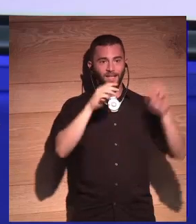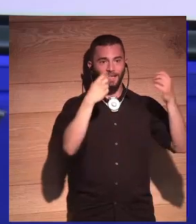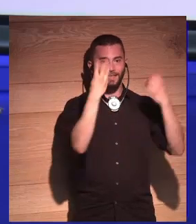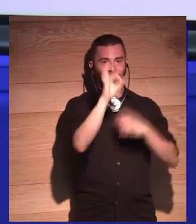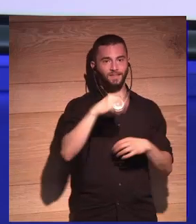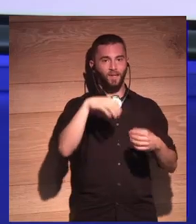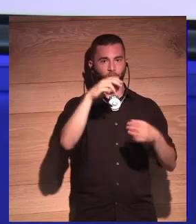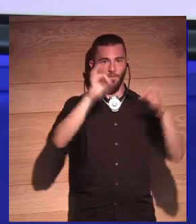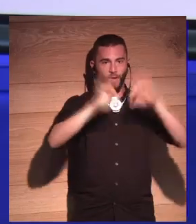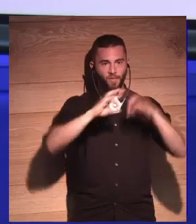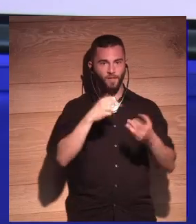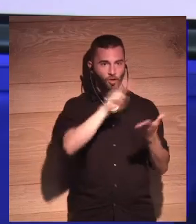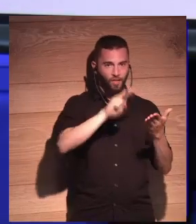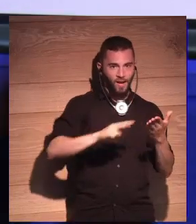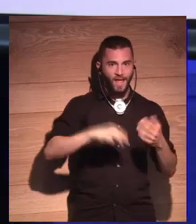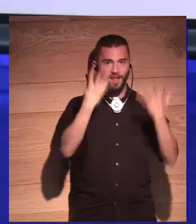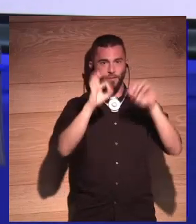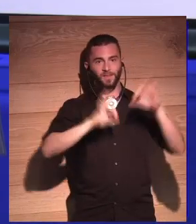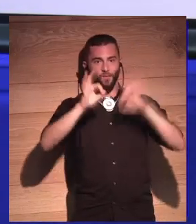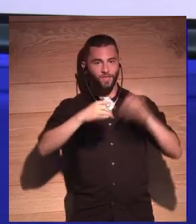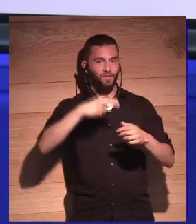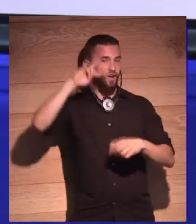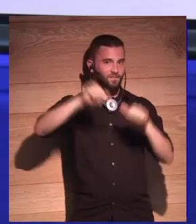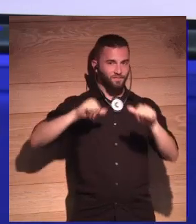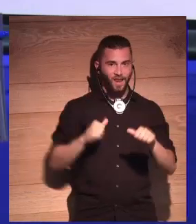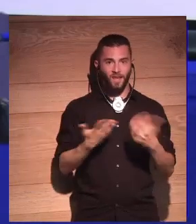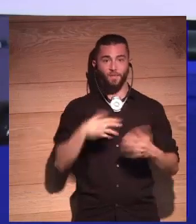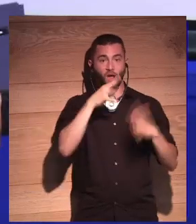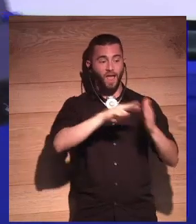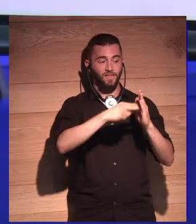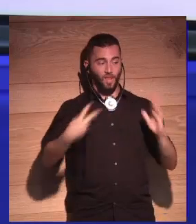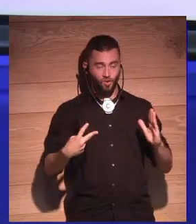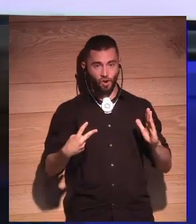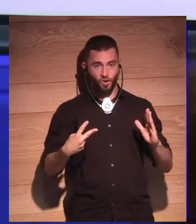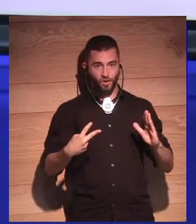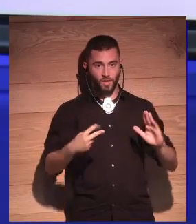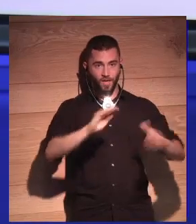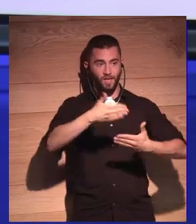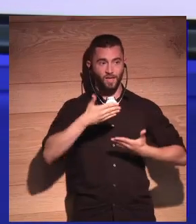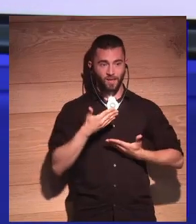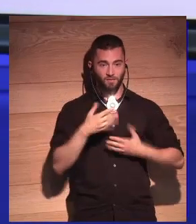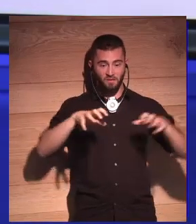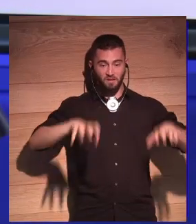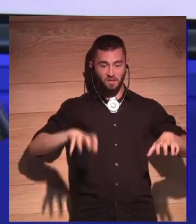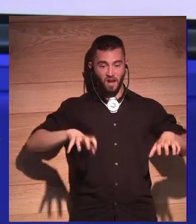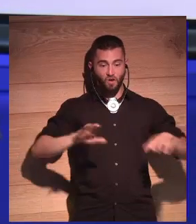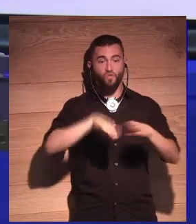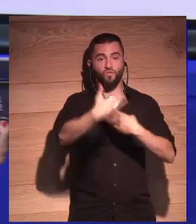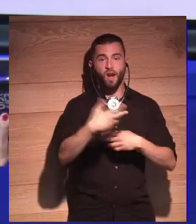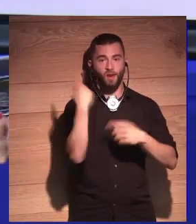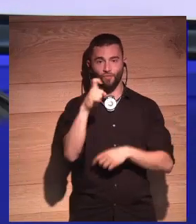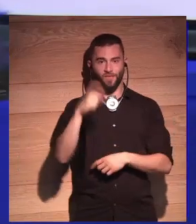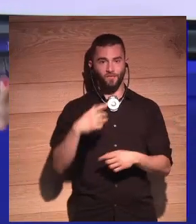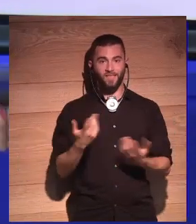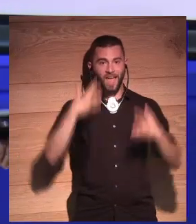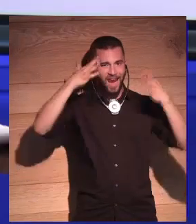lo que experimenta. Sin duda, ahora mismo la tecnología que nos permite experimentar sin salir del salón de tu casa es la realidad